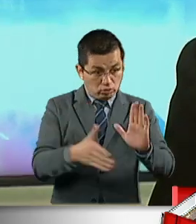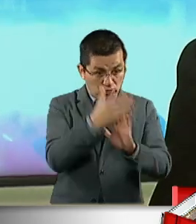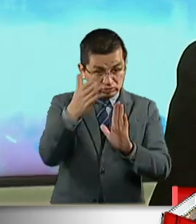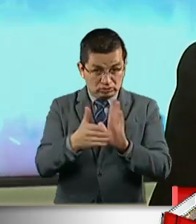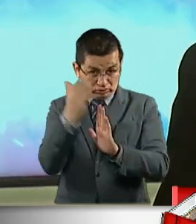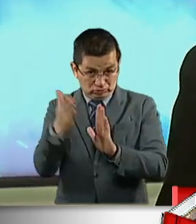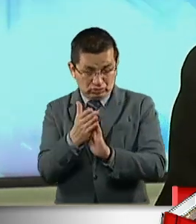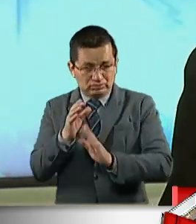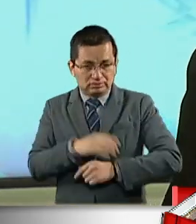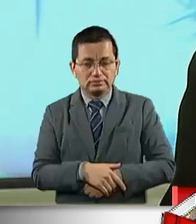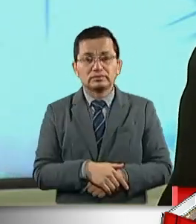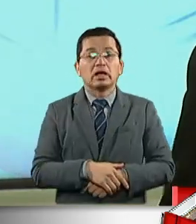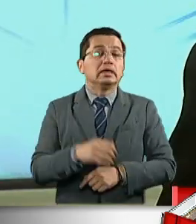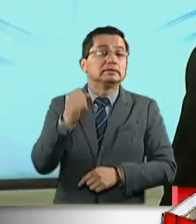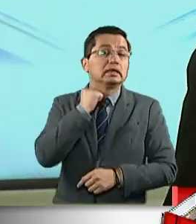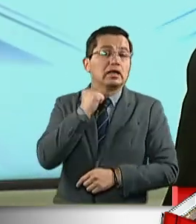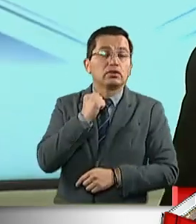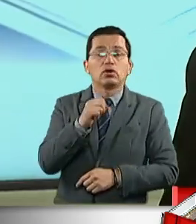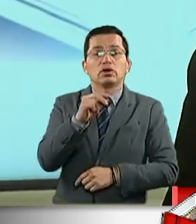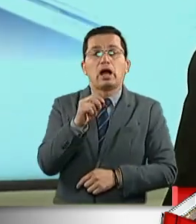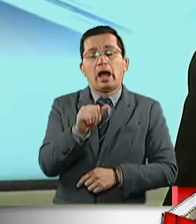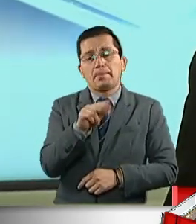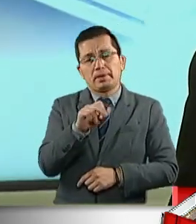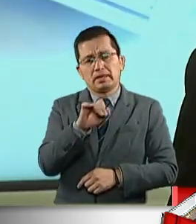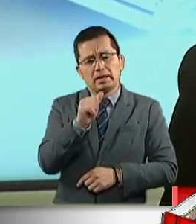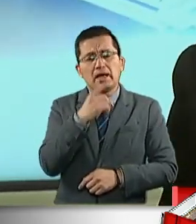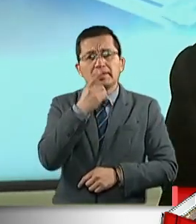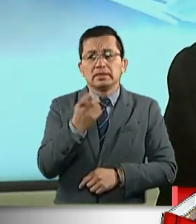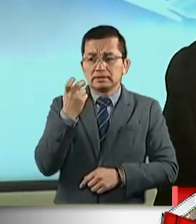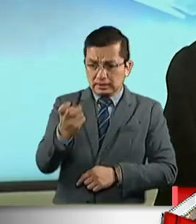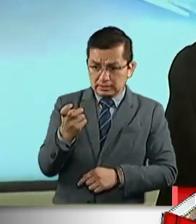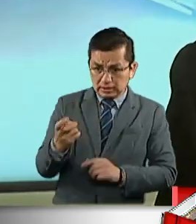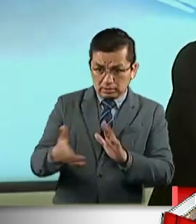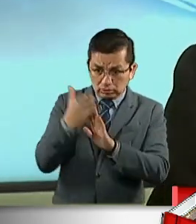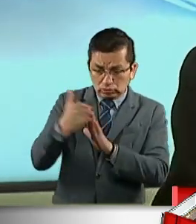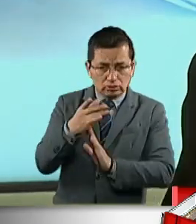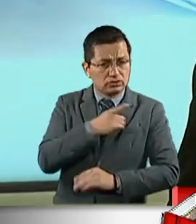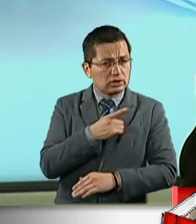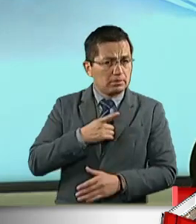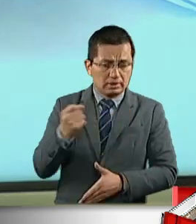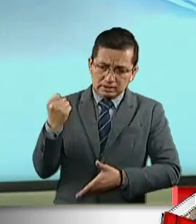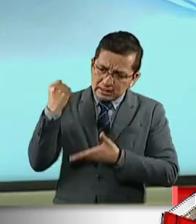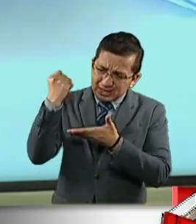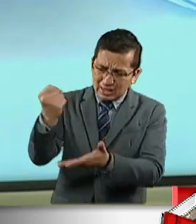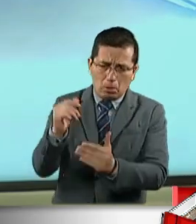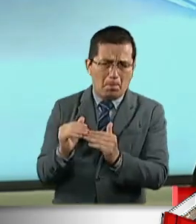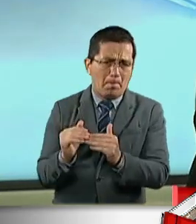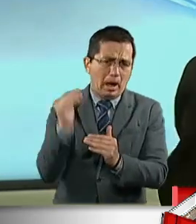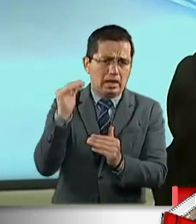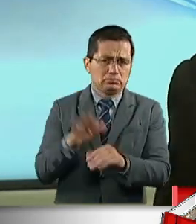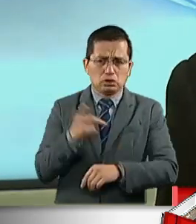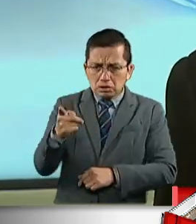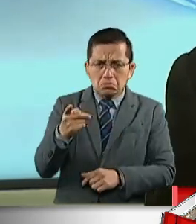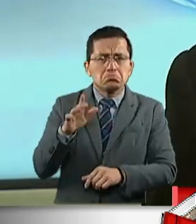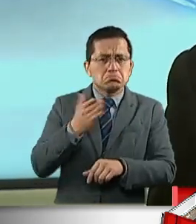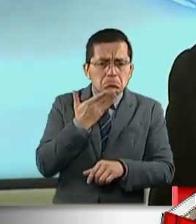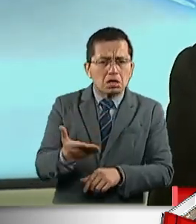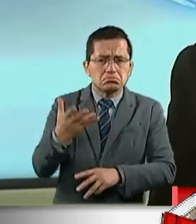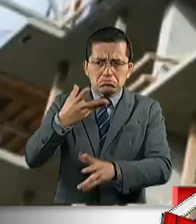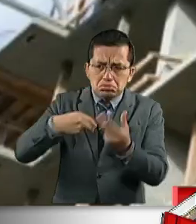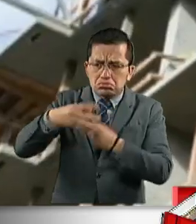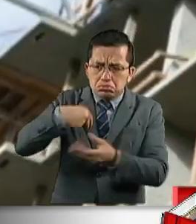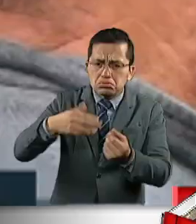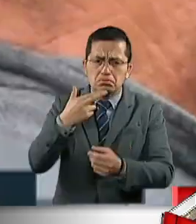dijo que es necesario aumentar la inversión de este rubro ya que es el sector más dinámico de nuestro país. Aquí tiene usted todos los detalles.